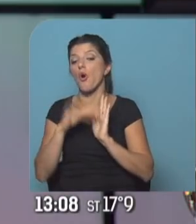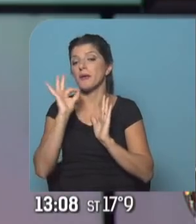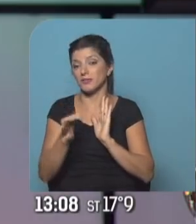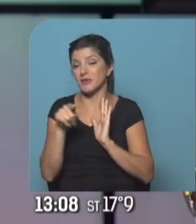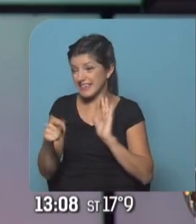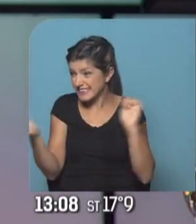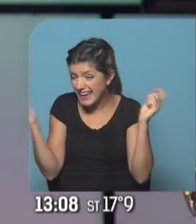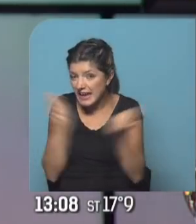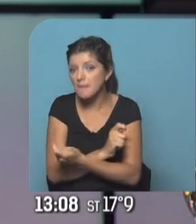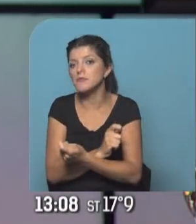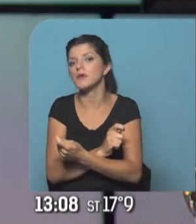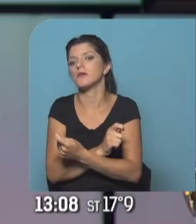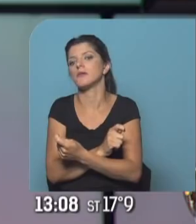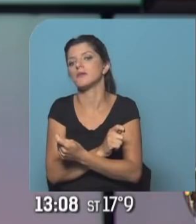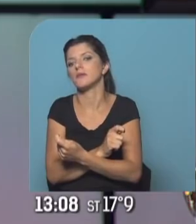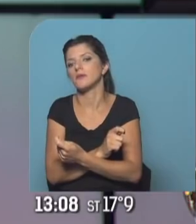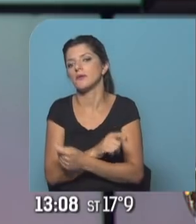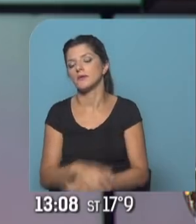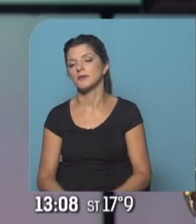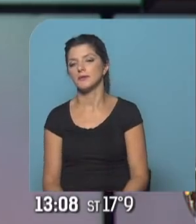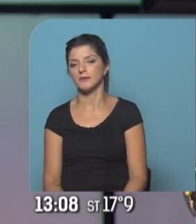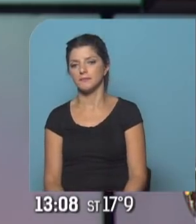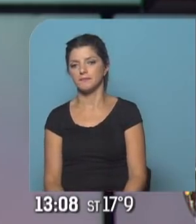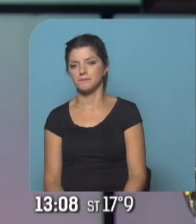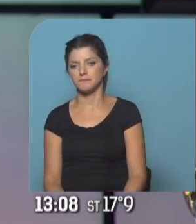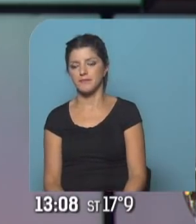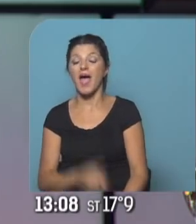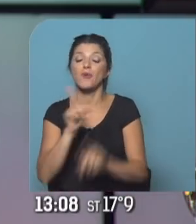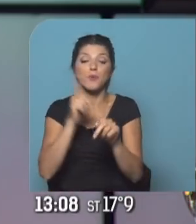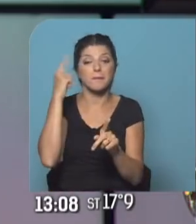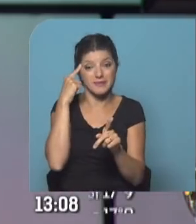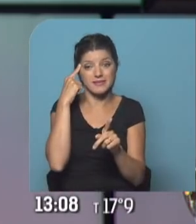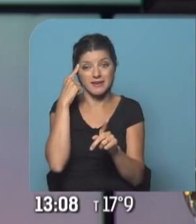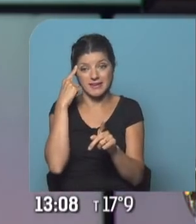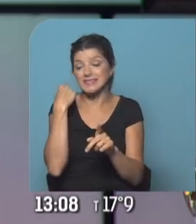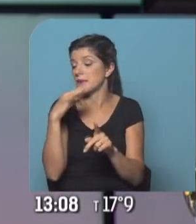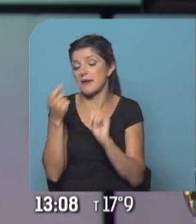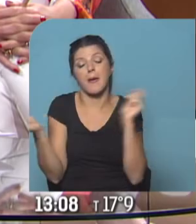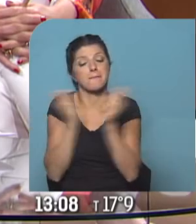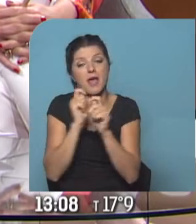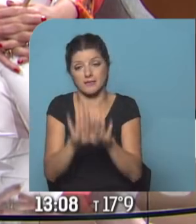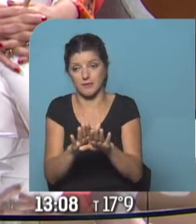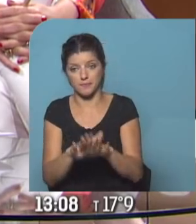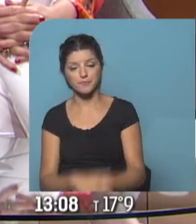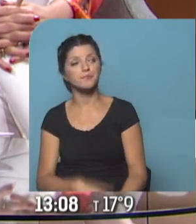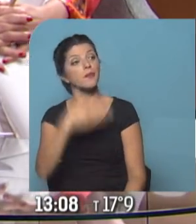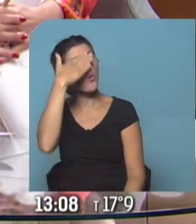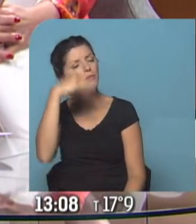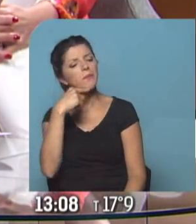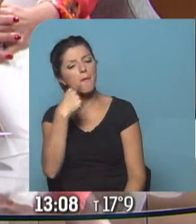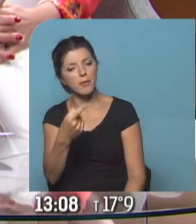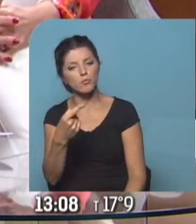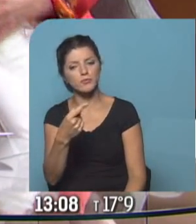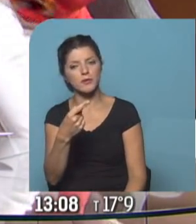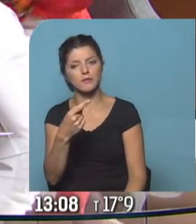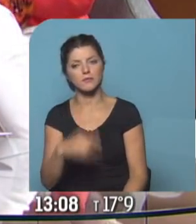cambio me parece que ha sido, o está visto por algunos como necesidad de ser revisado. Te hago la última pregunta, sí, que tiene que ver con